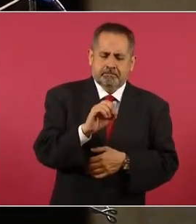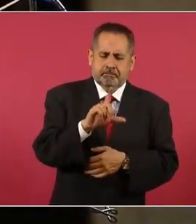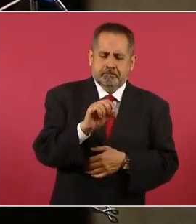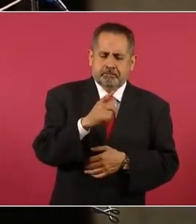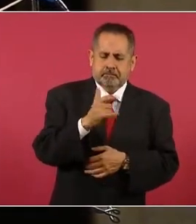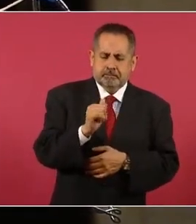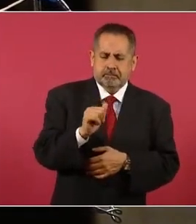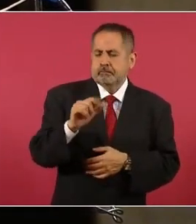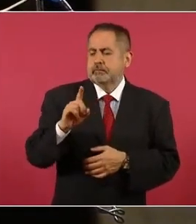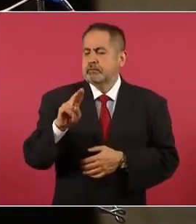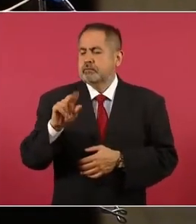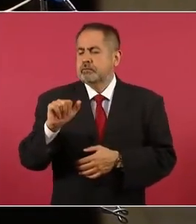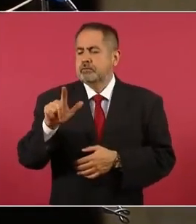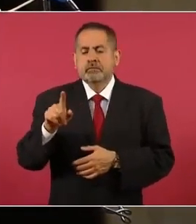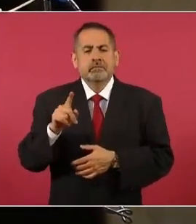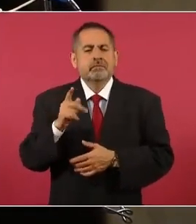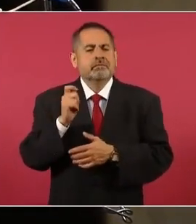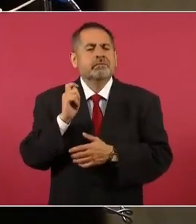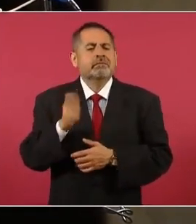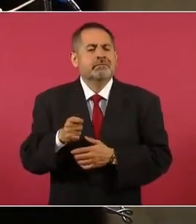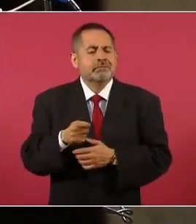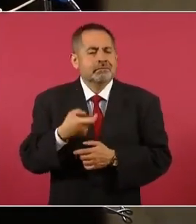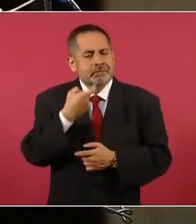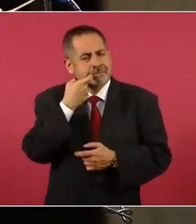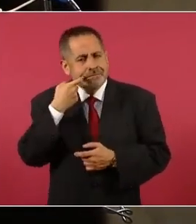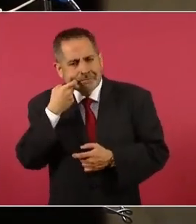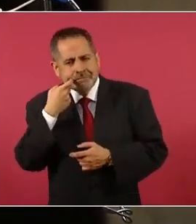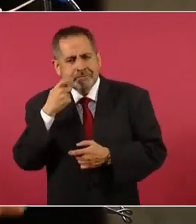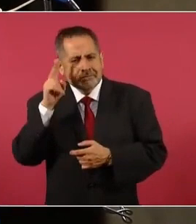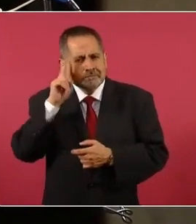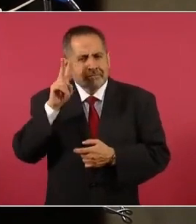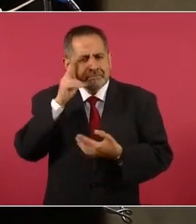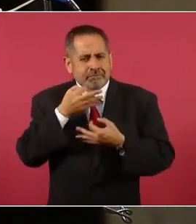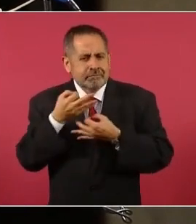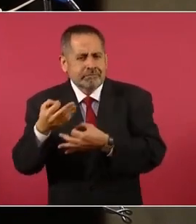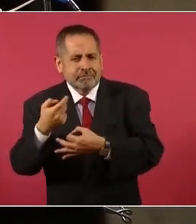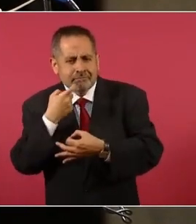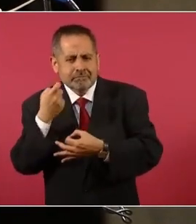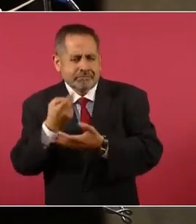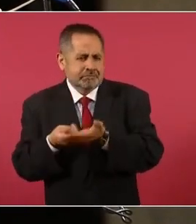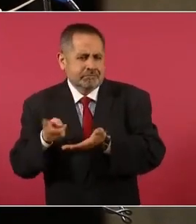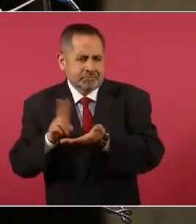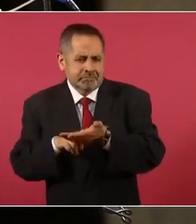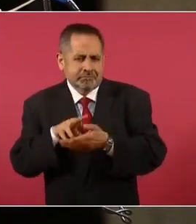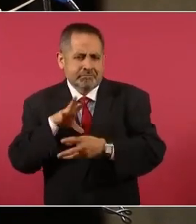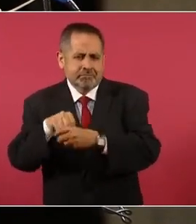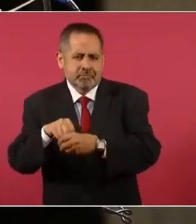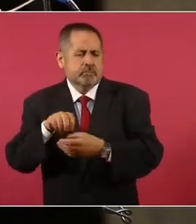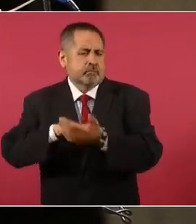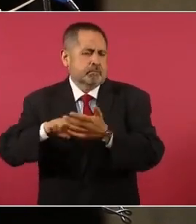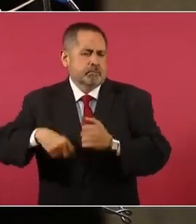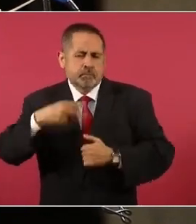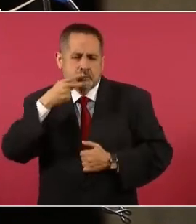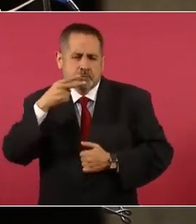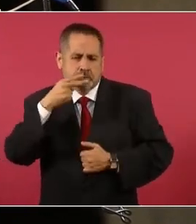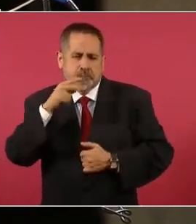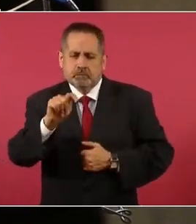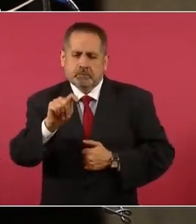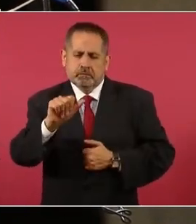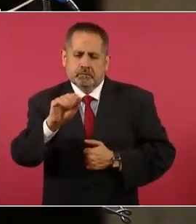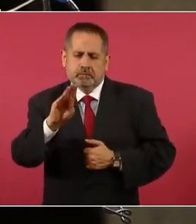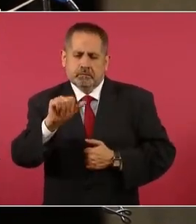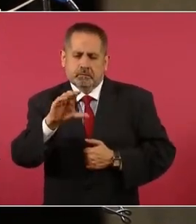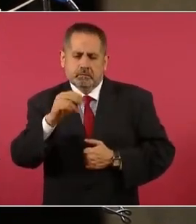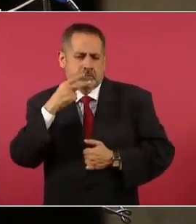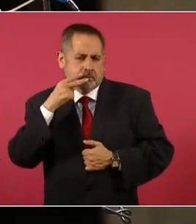una persona tiene una adicción a alguna sustancia o en este caso al tabaco. Platiqué